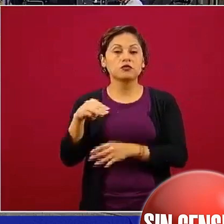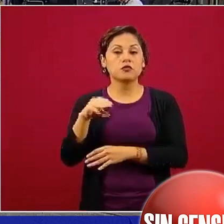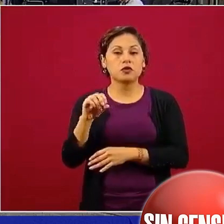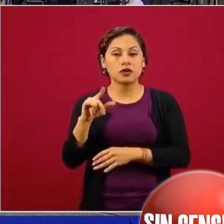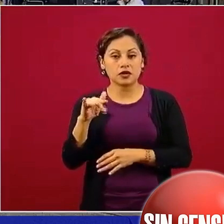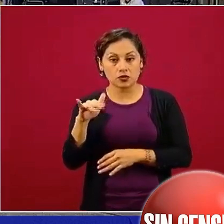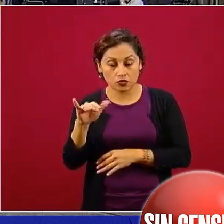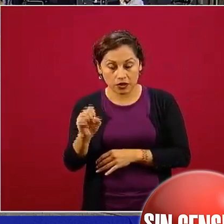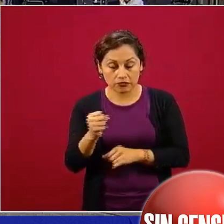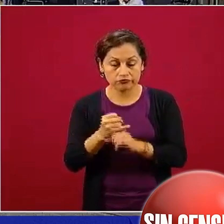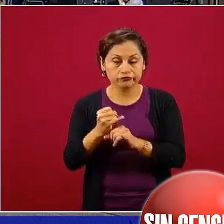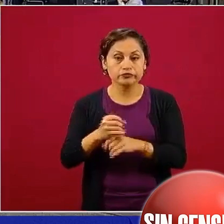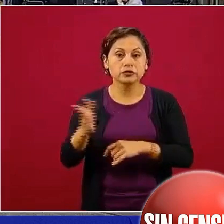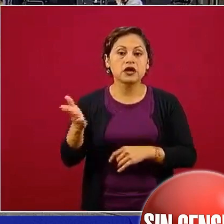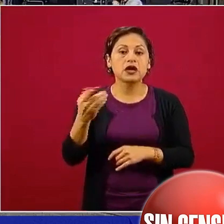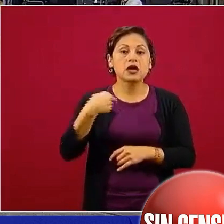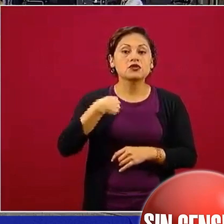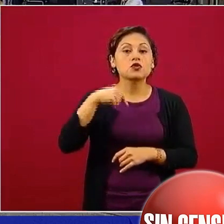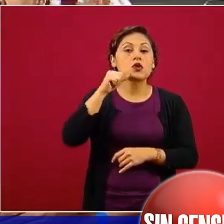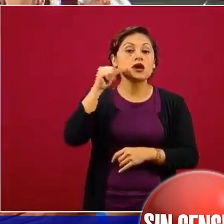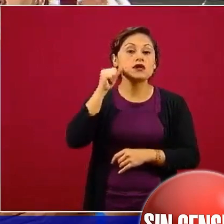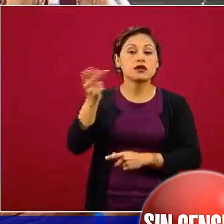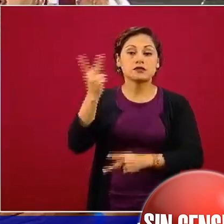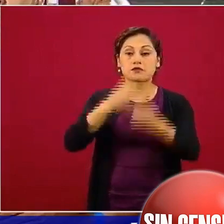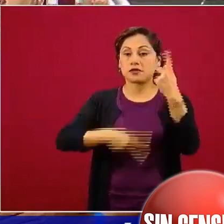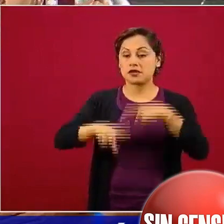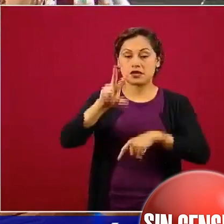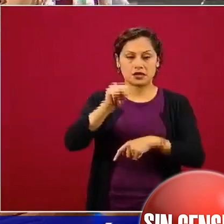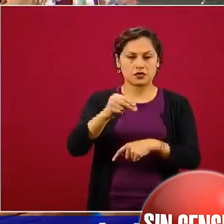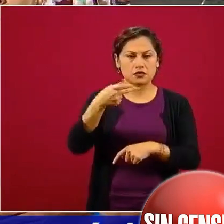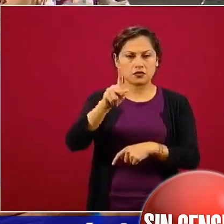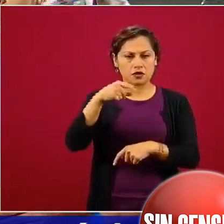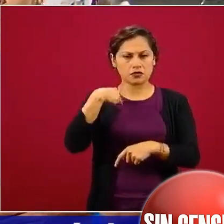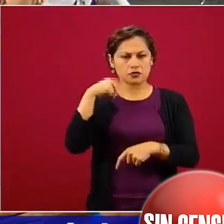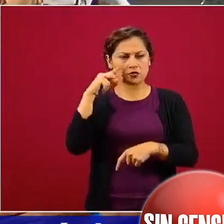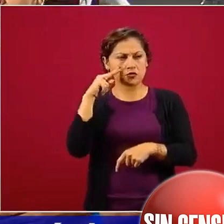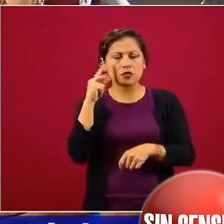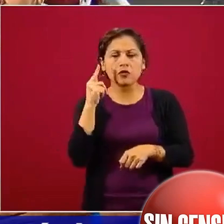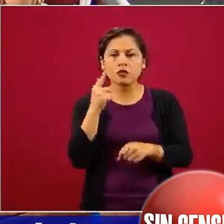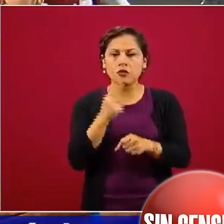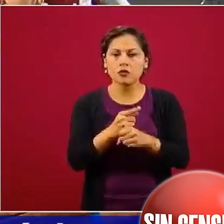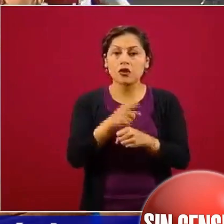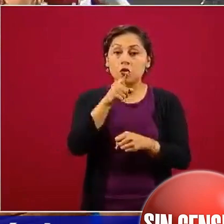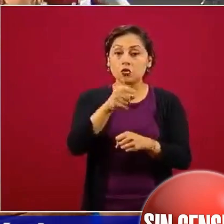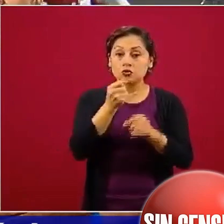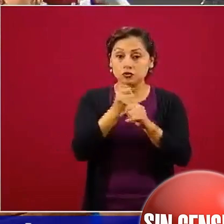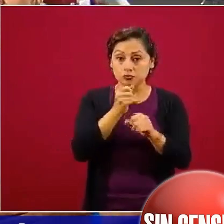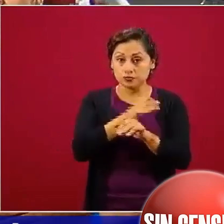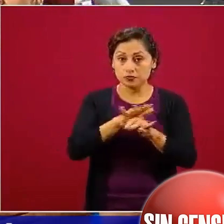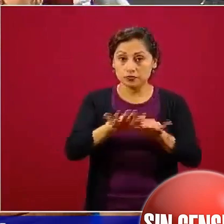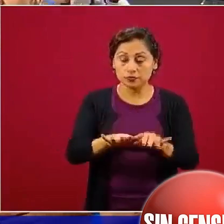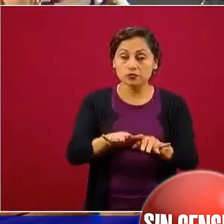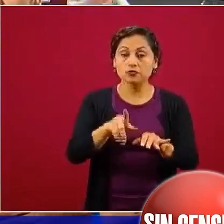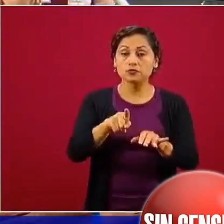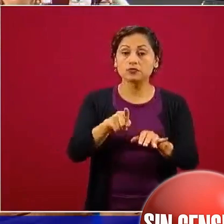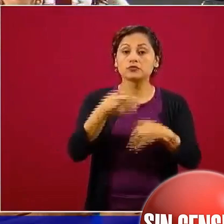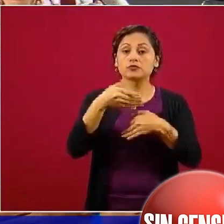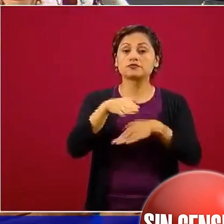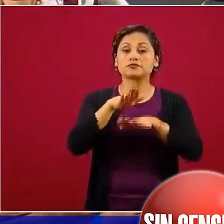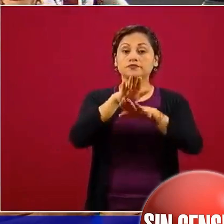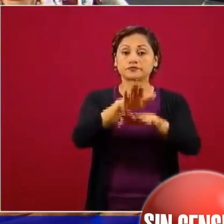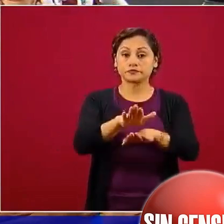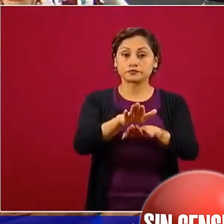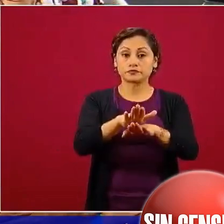Ayer no asistí a la conferencia mañanera, pero vi que usted informó que iba a hablar sobre el